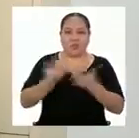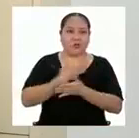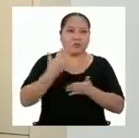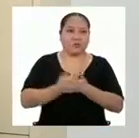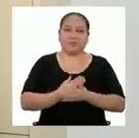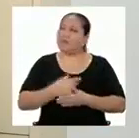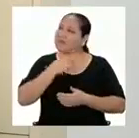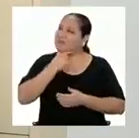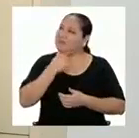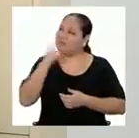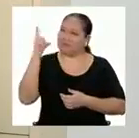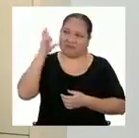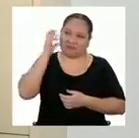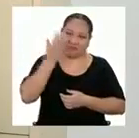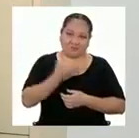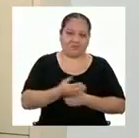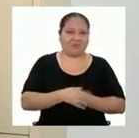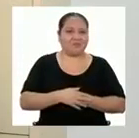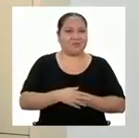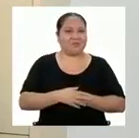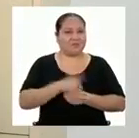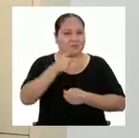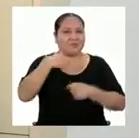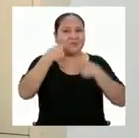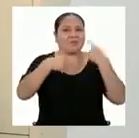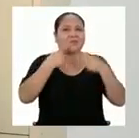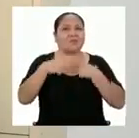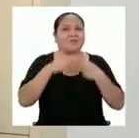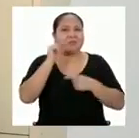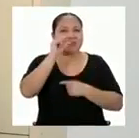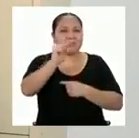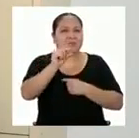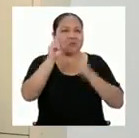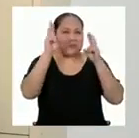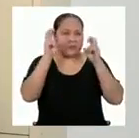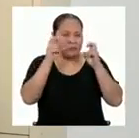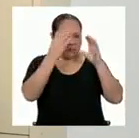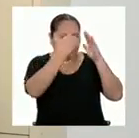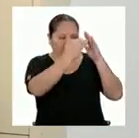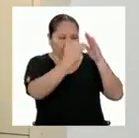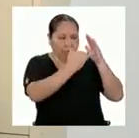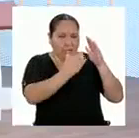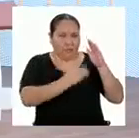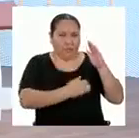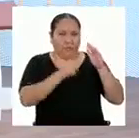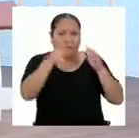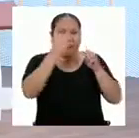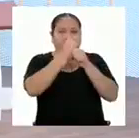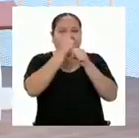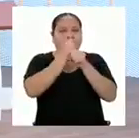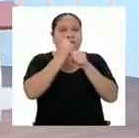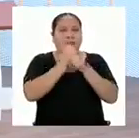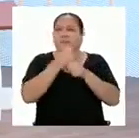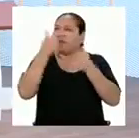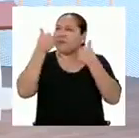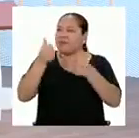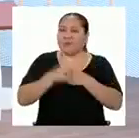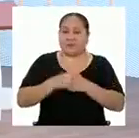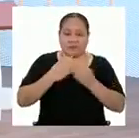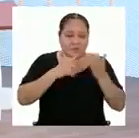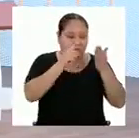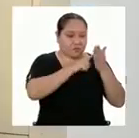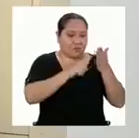Me alegra escuchar eso, Jonathan. ¿Me podrías contar un poco sobre los textos con los que se trabajó? ¡Claro que sí! ¡Los